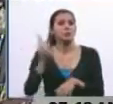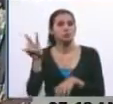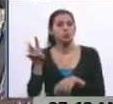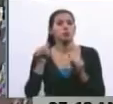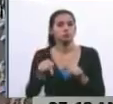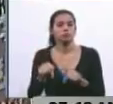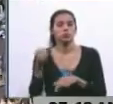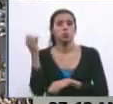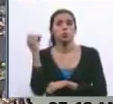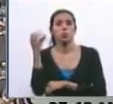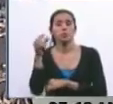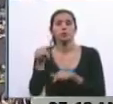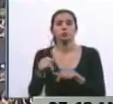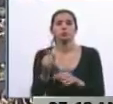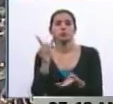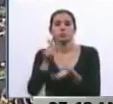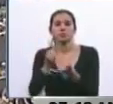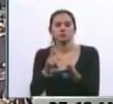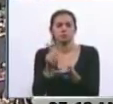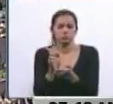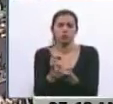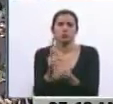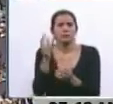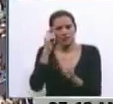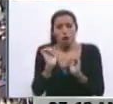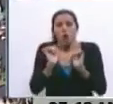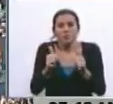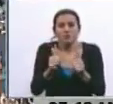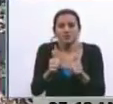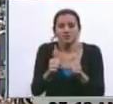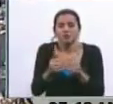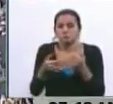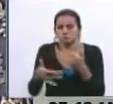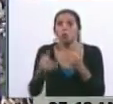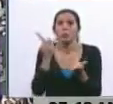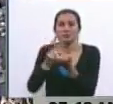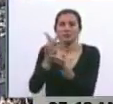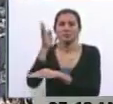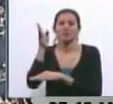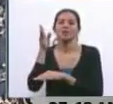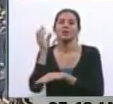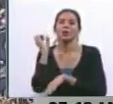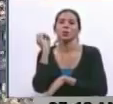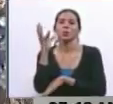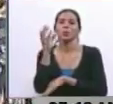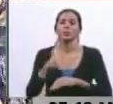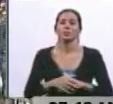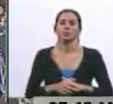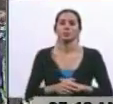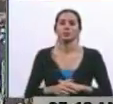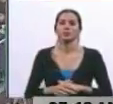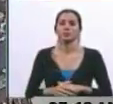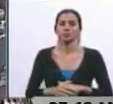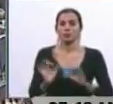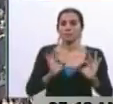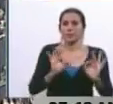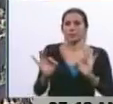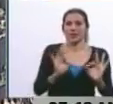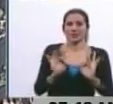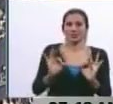la oportunidad de estar los días previos y durante la cumbre, estar en todos los